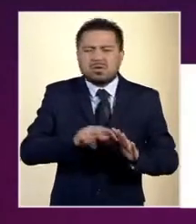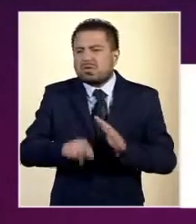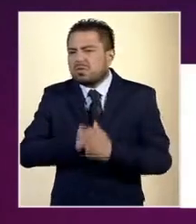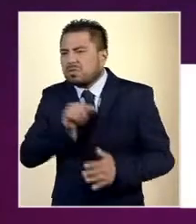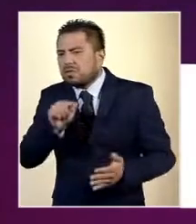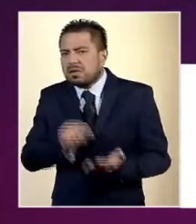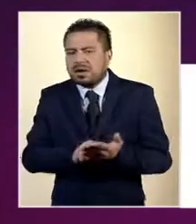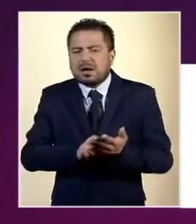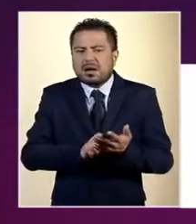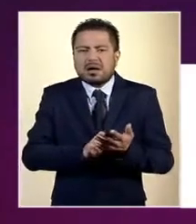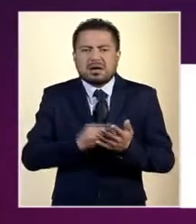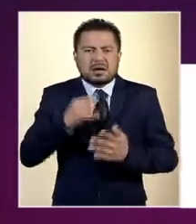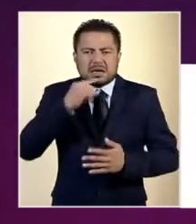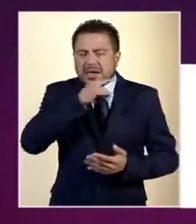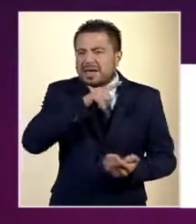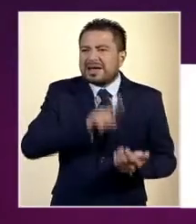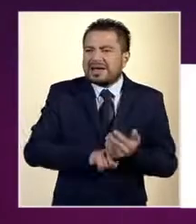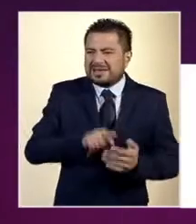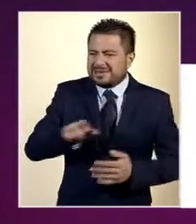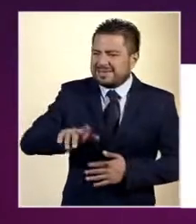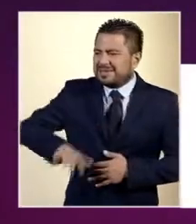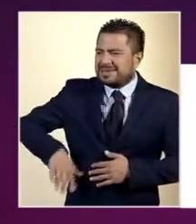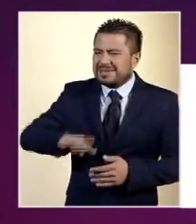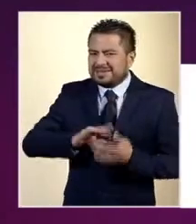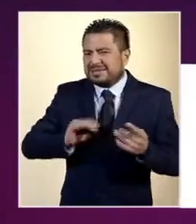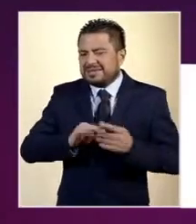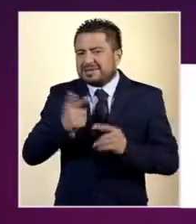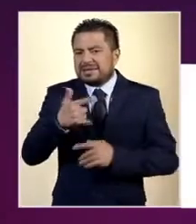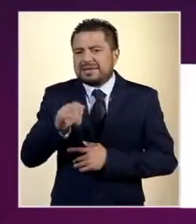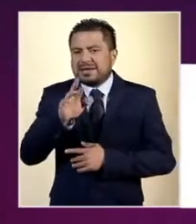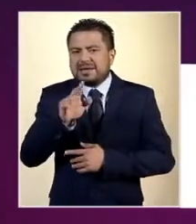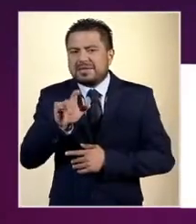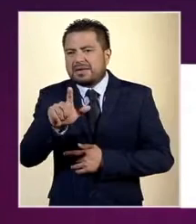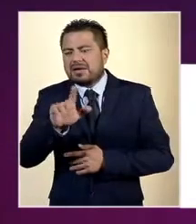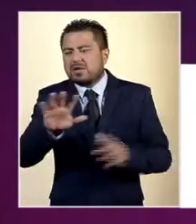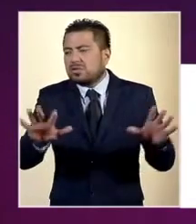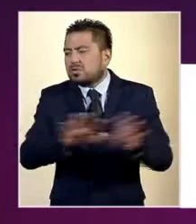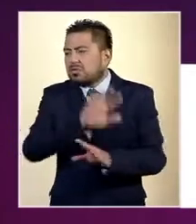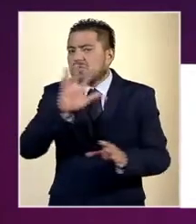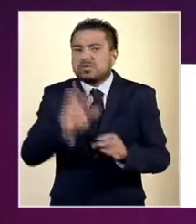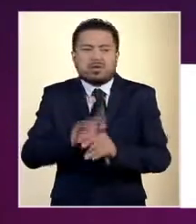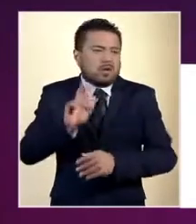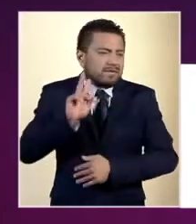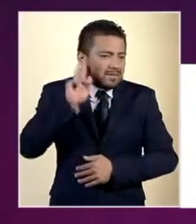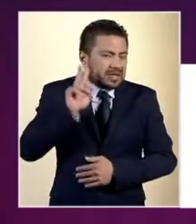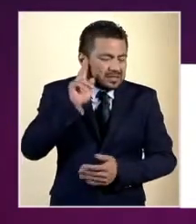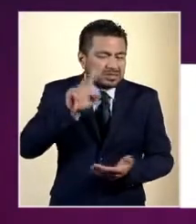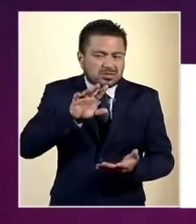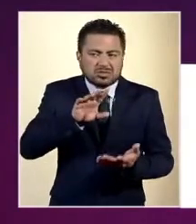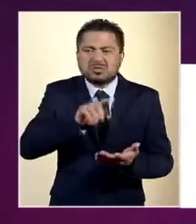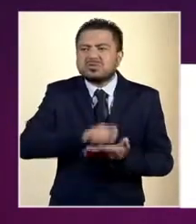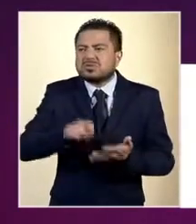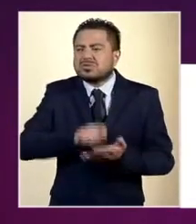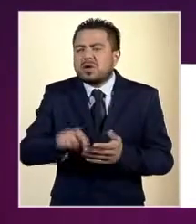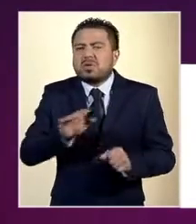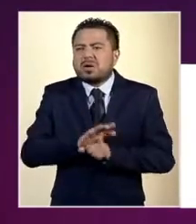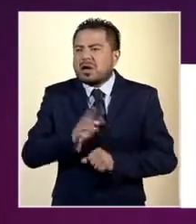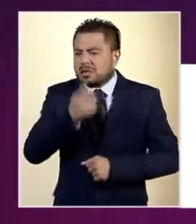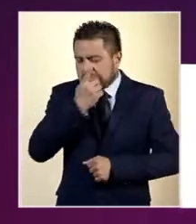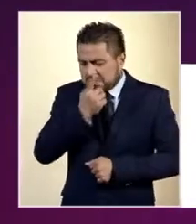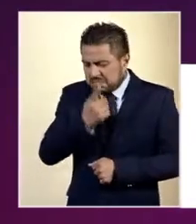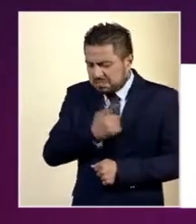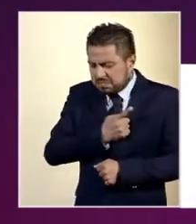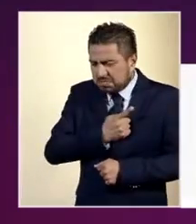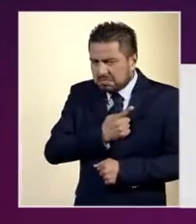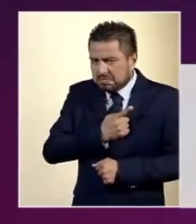lugar hipócrita, como dice Gabriel, Ujú. ¿no? Porque todos somos consumidores de lo que me digas,